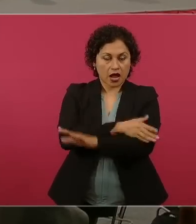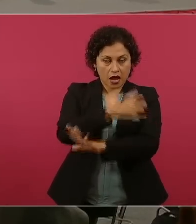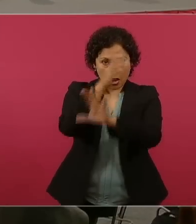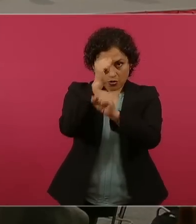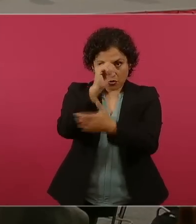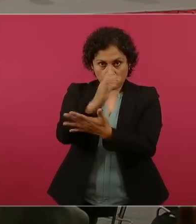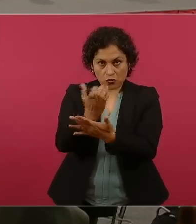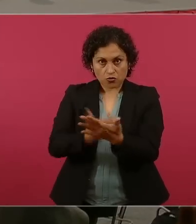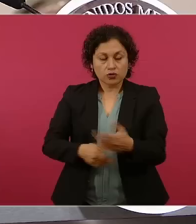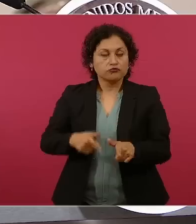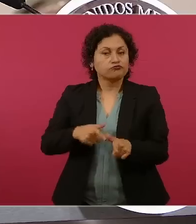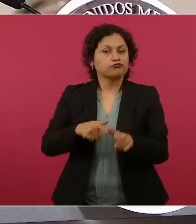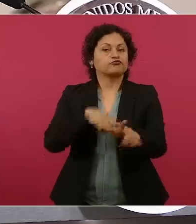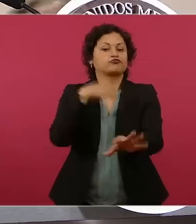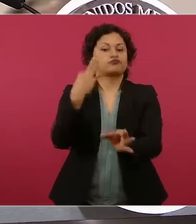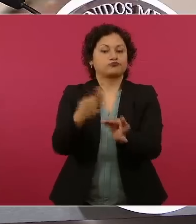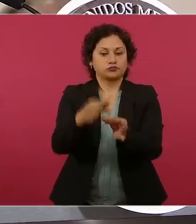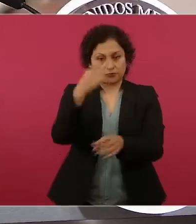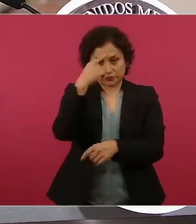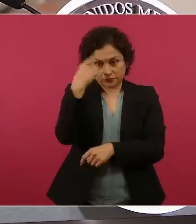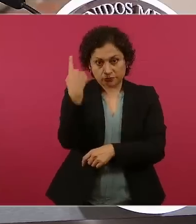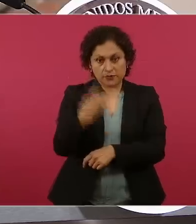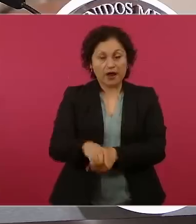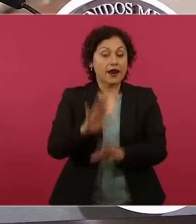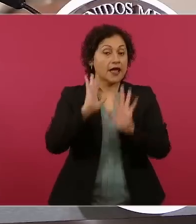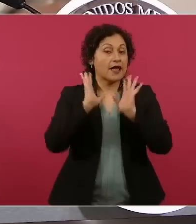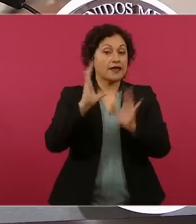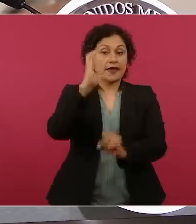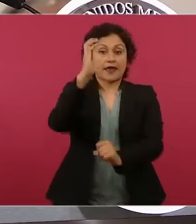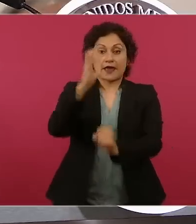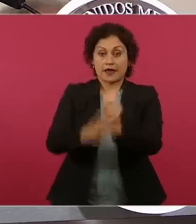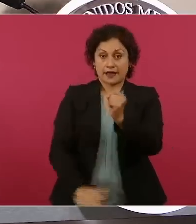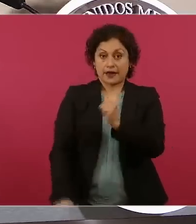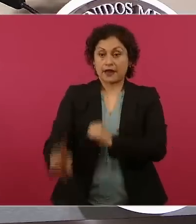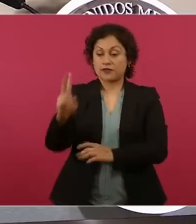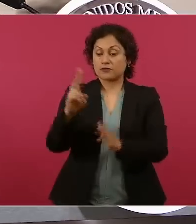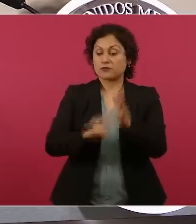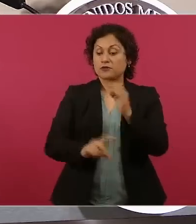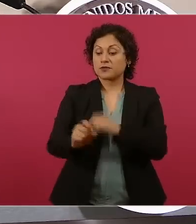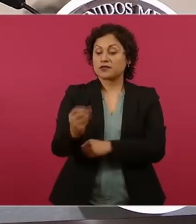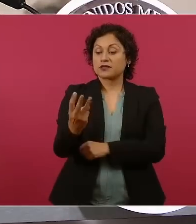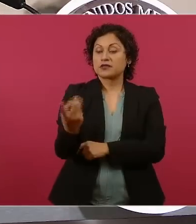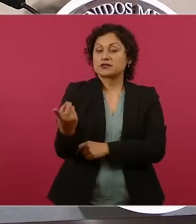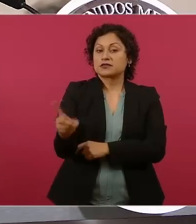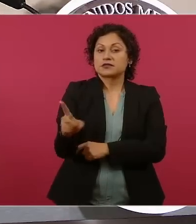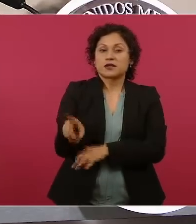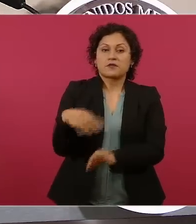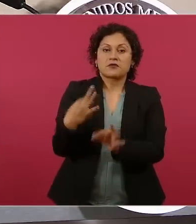para poder estar así en condiciones de terminar este proyecto en diciembre del 2023.